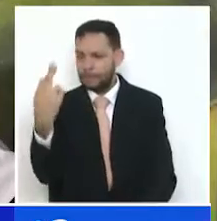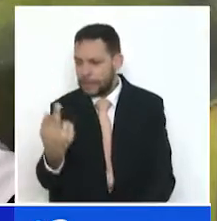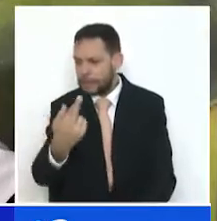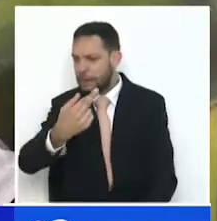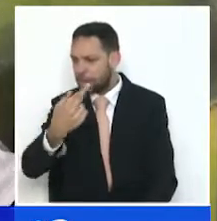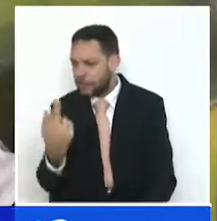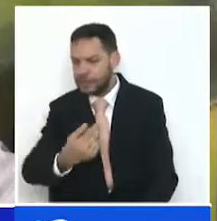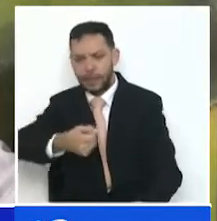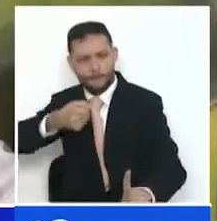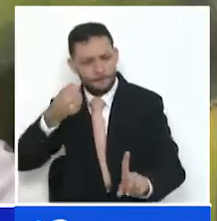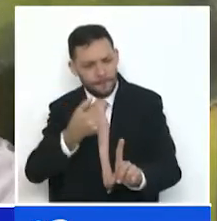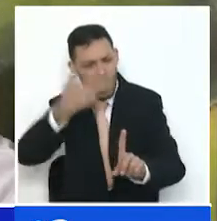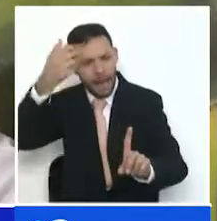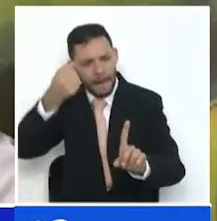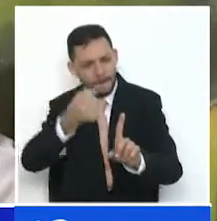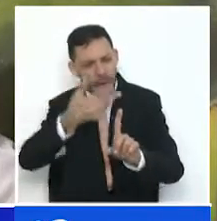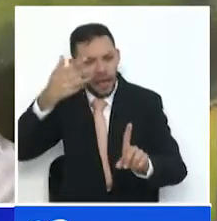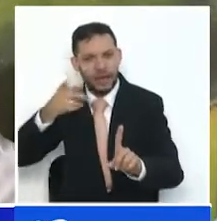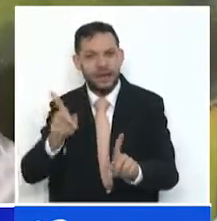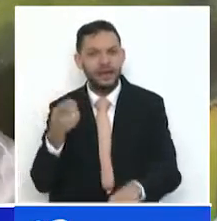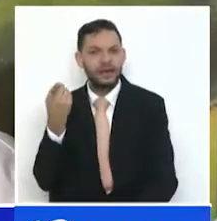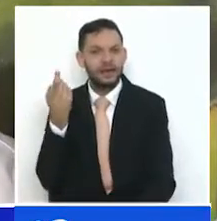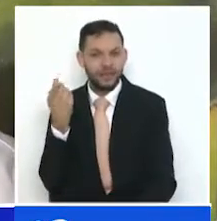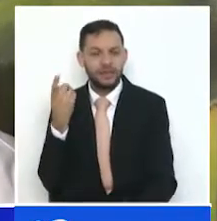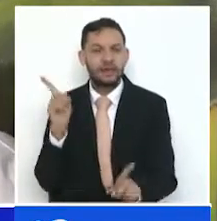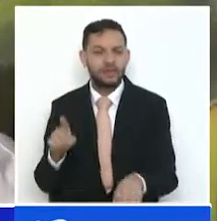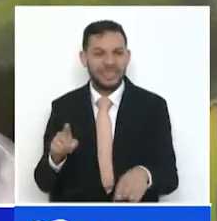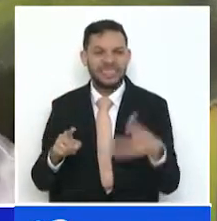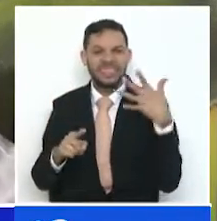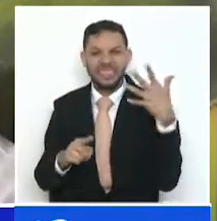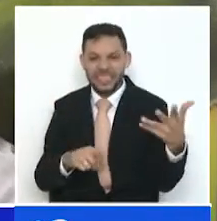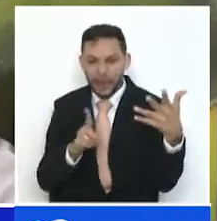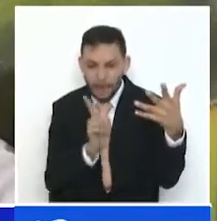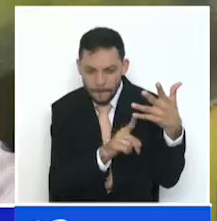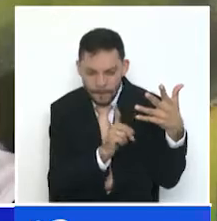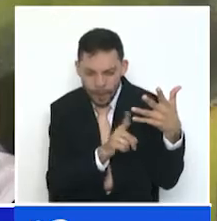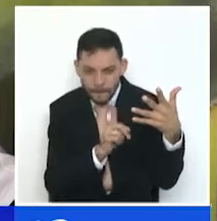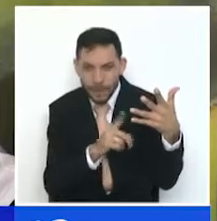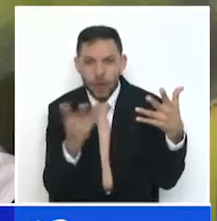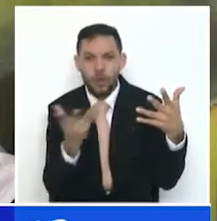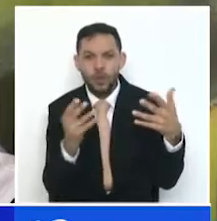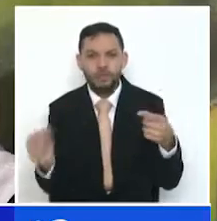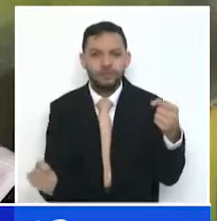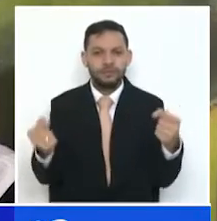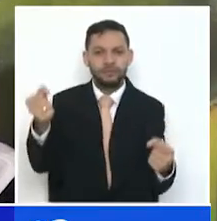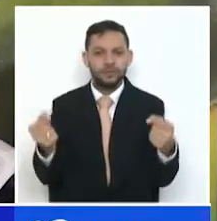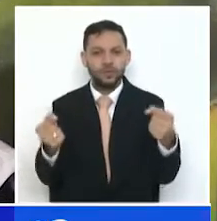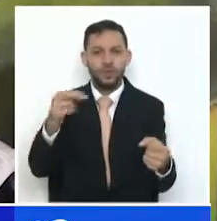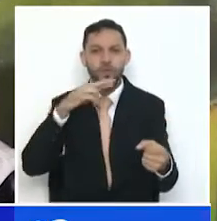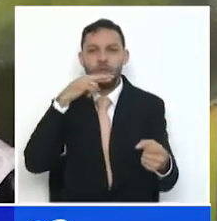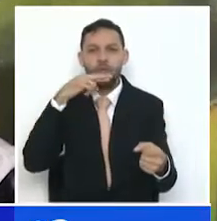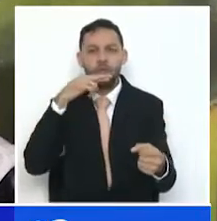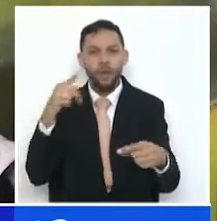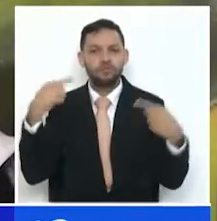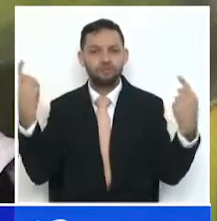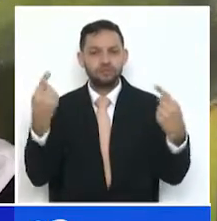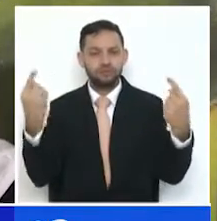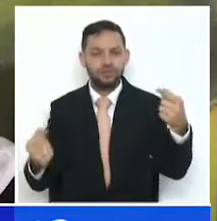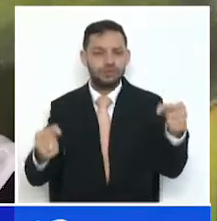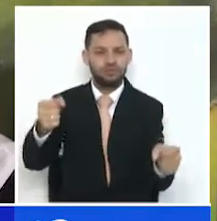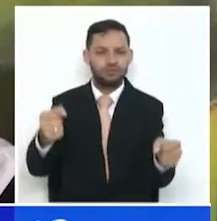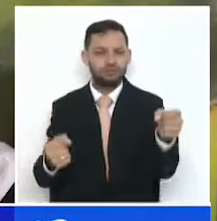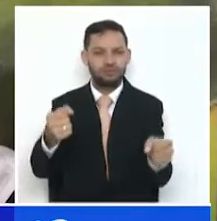médica. El día de ayer hubo un quinto ataque muy directo a una de las ambulancias de una de las ESES